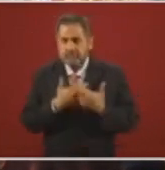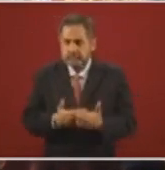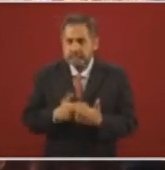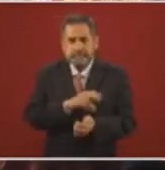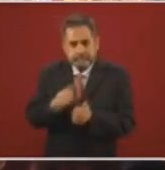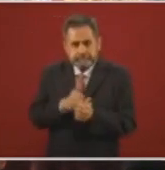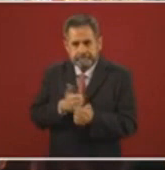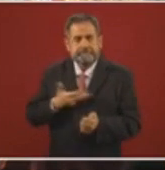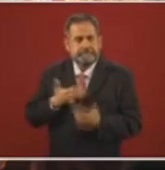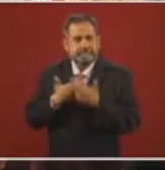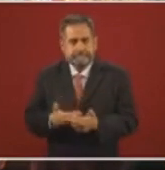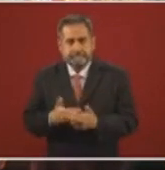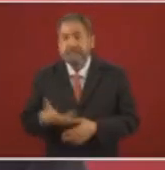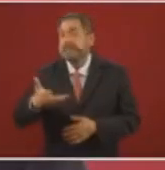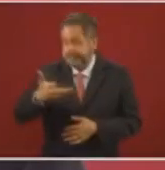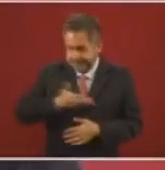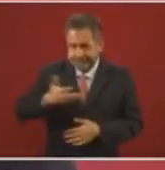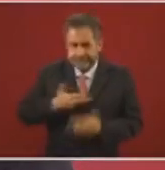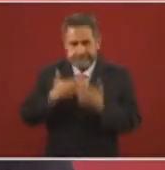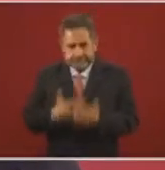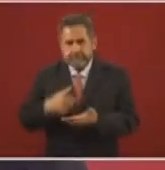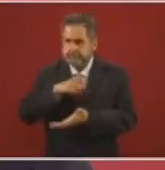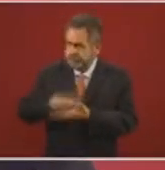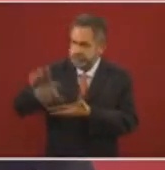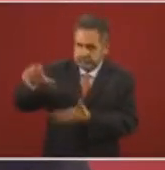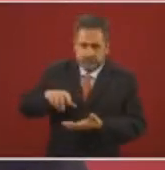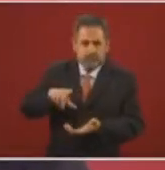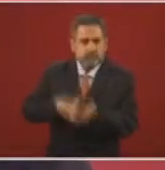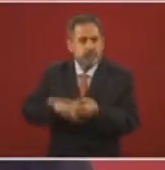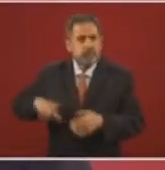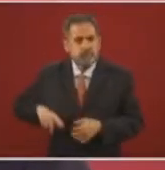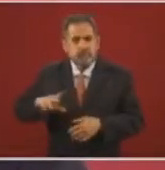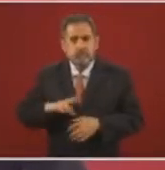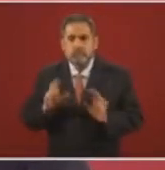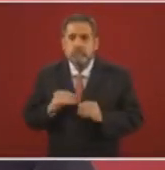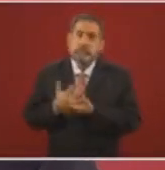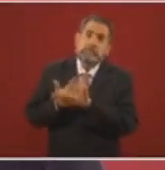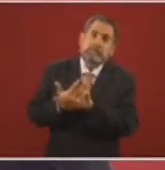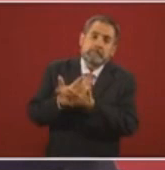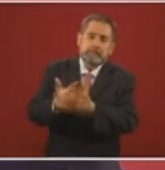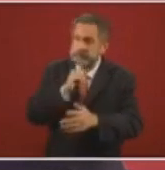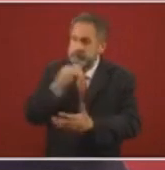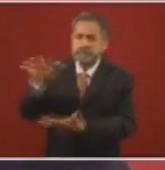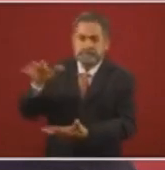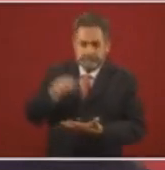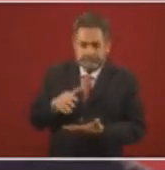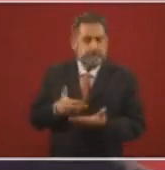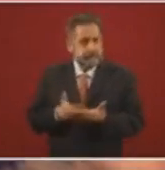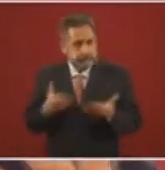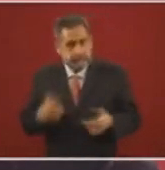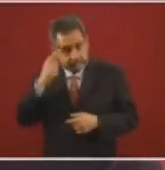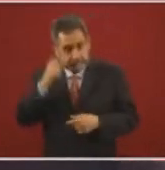clara los medicinas están las compramos las compro el gobierno de mexico no se esperó ahora